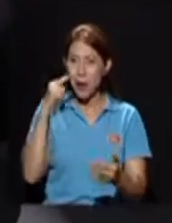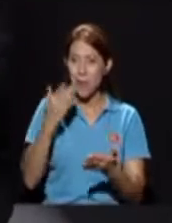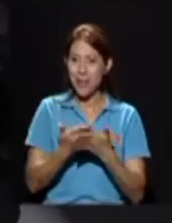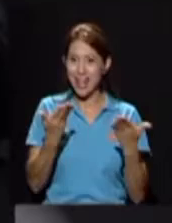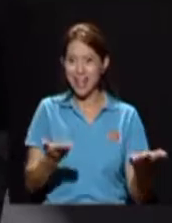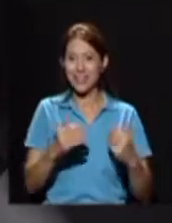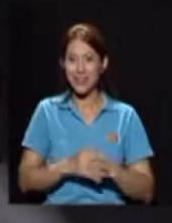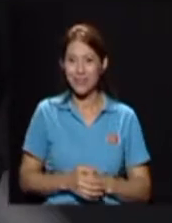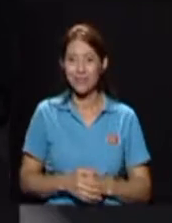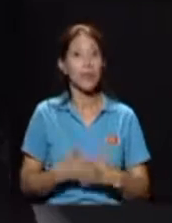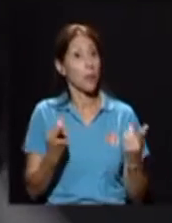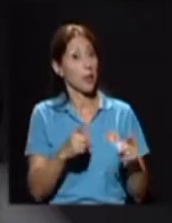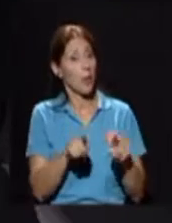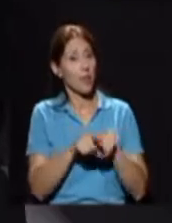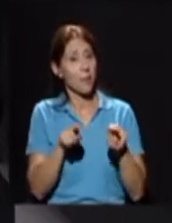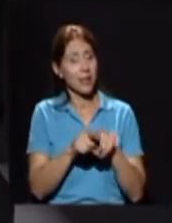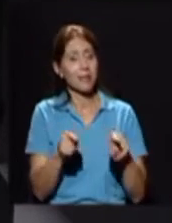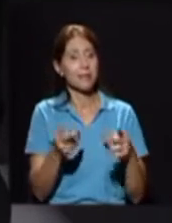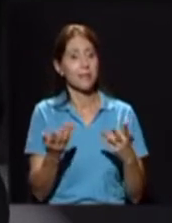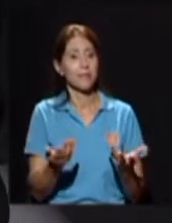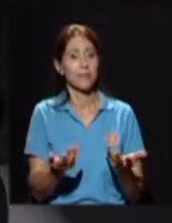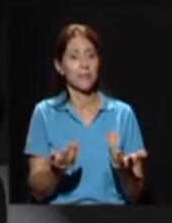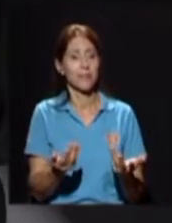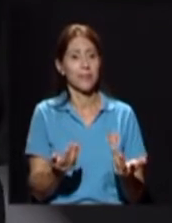además también hay toda una